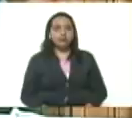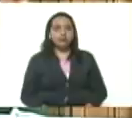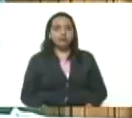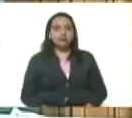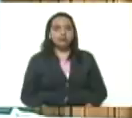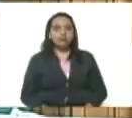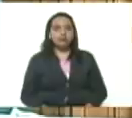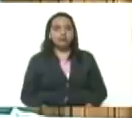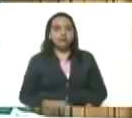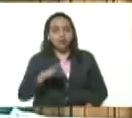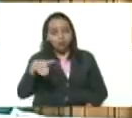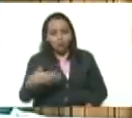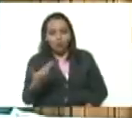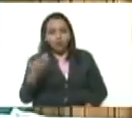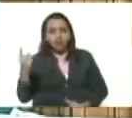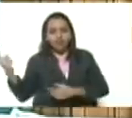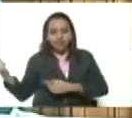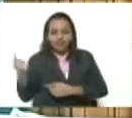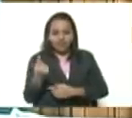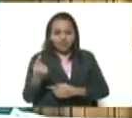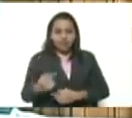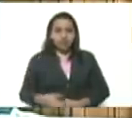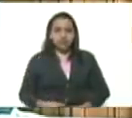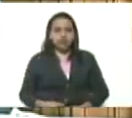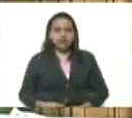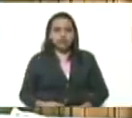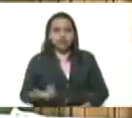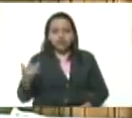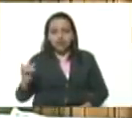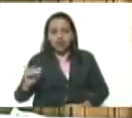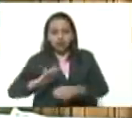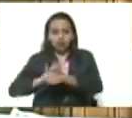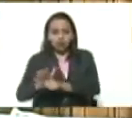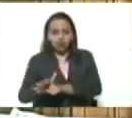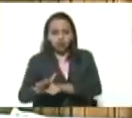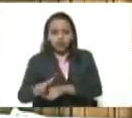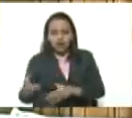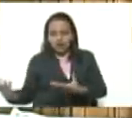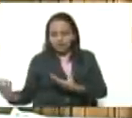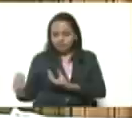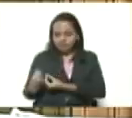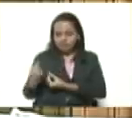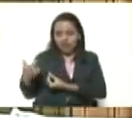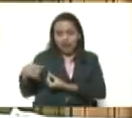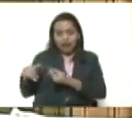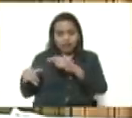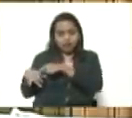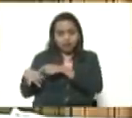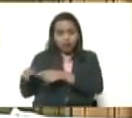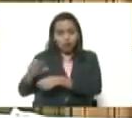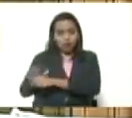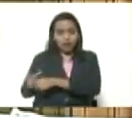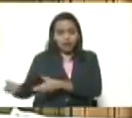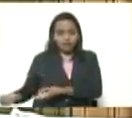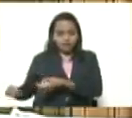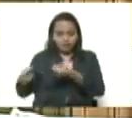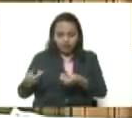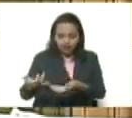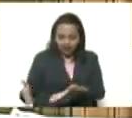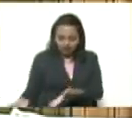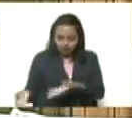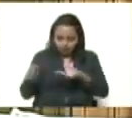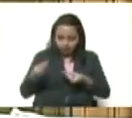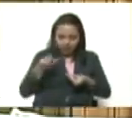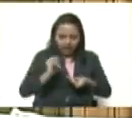Y él podría venir y traer el coronavirus a mi lado y entregarme un papel lleno de